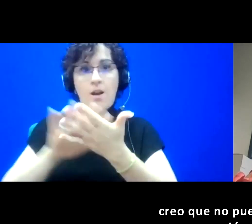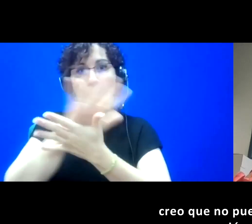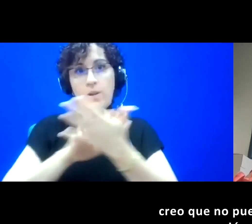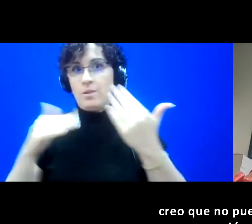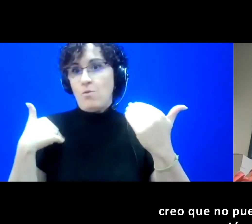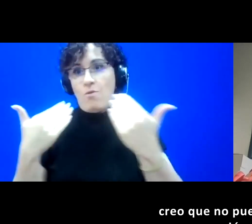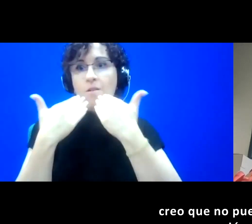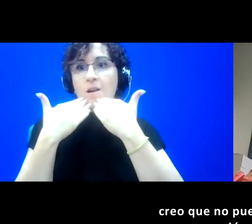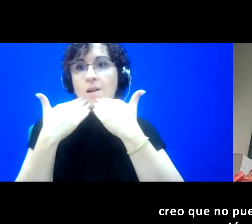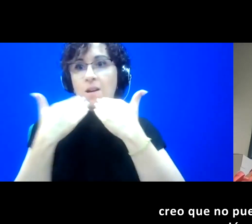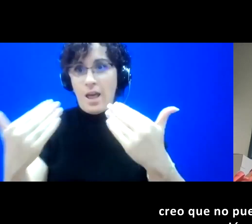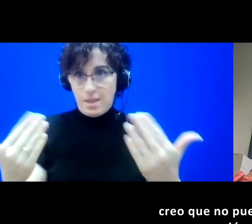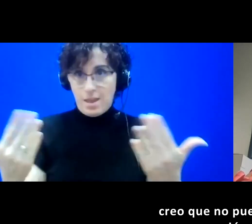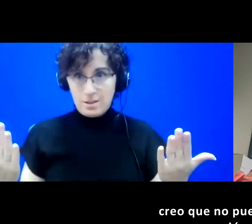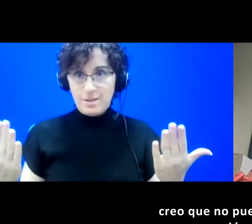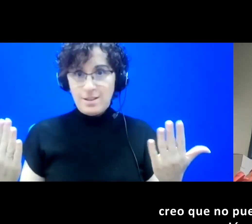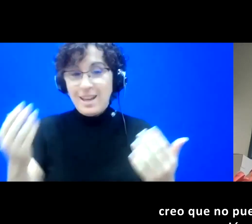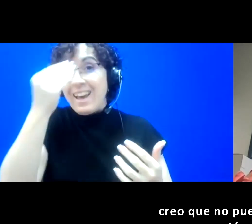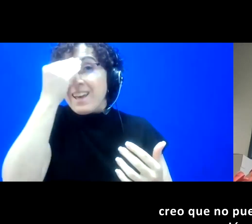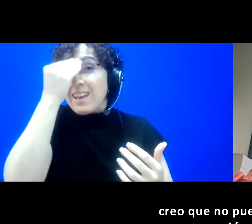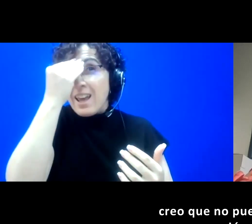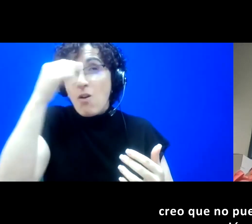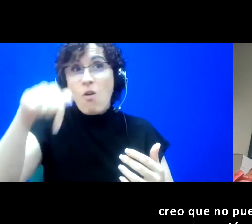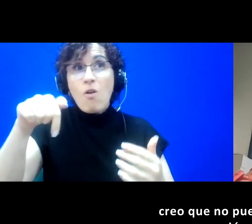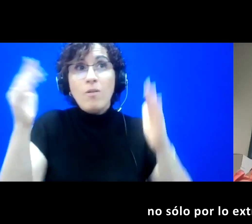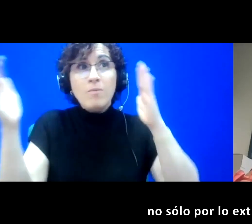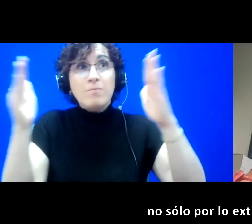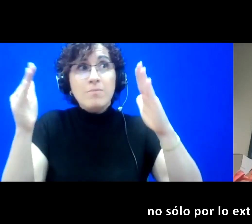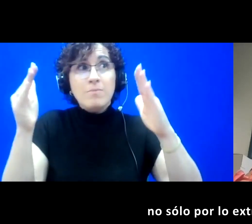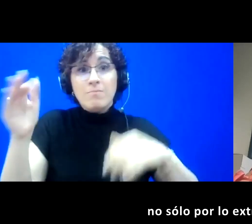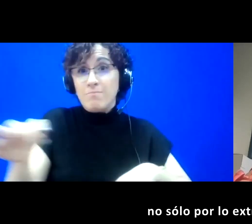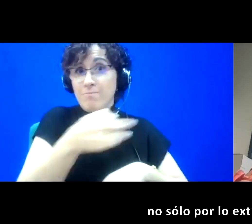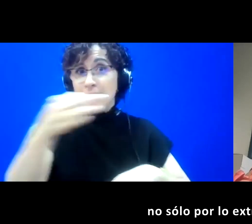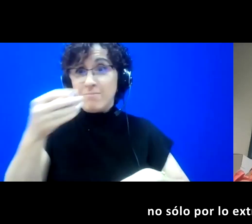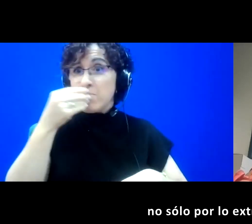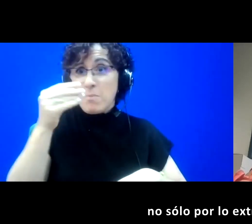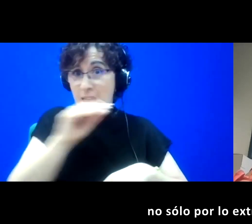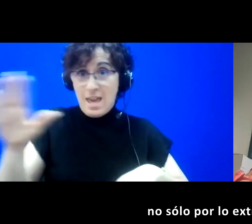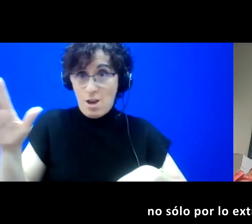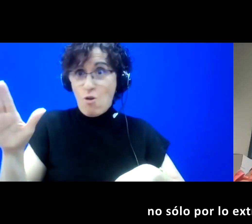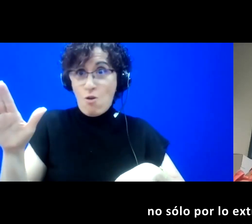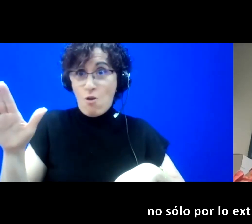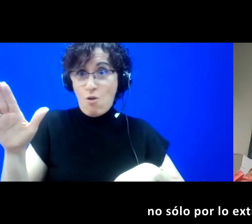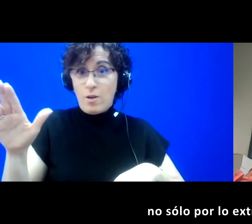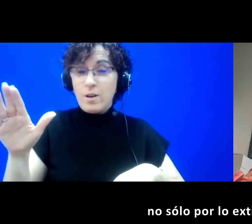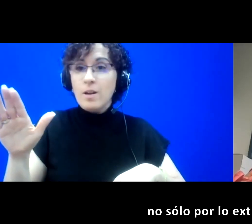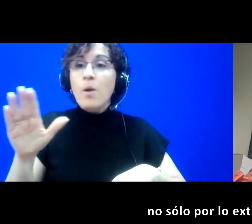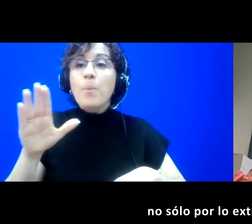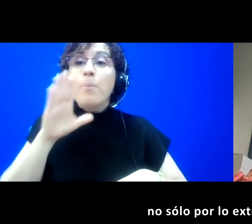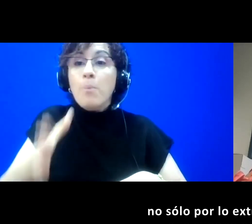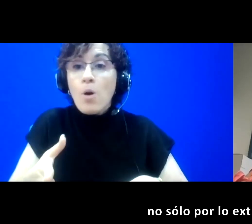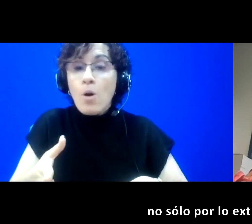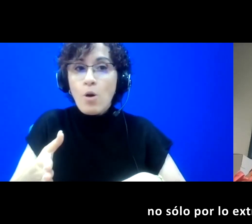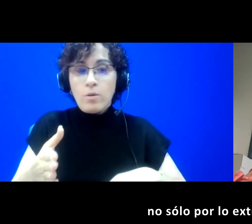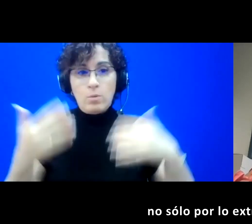puede haber una ocasión mejor, no solo por lo extraordinario que